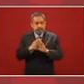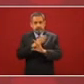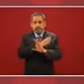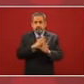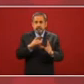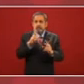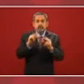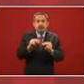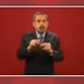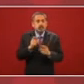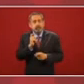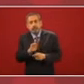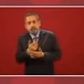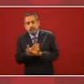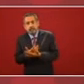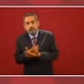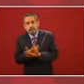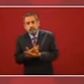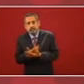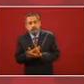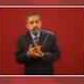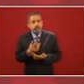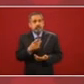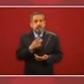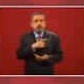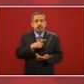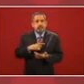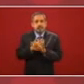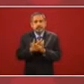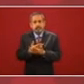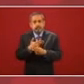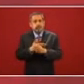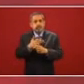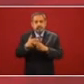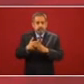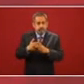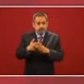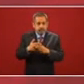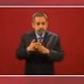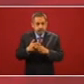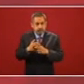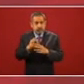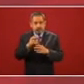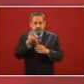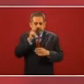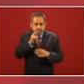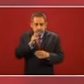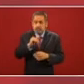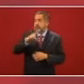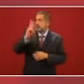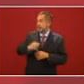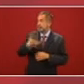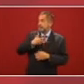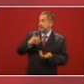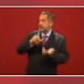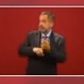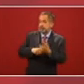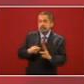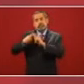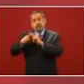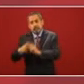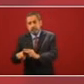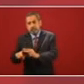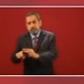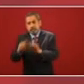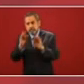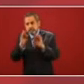no esperan o no deben esperar a que se confirme el coronavirus. A partir de todo este momento,